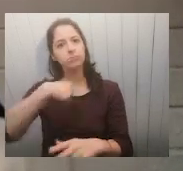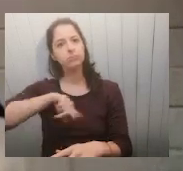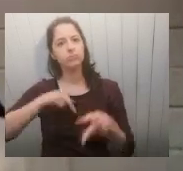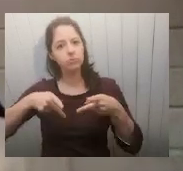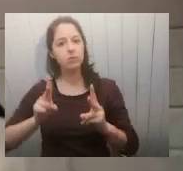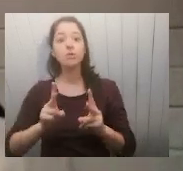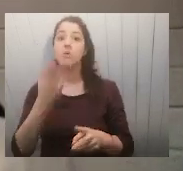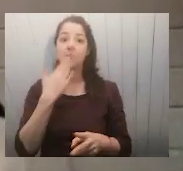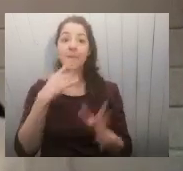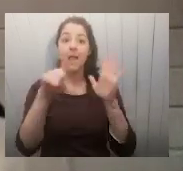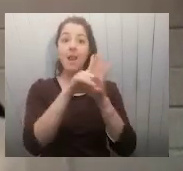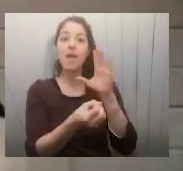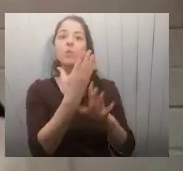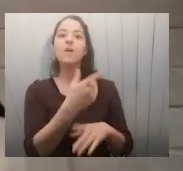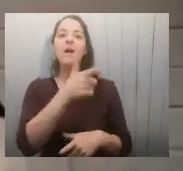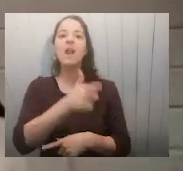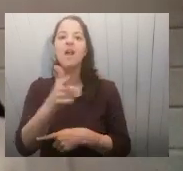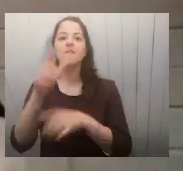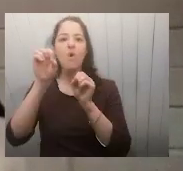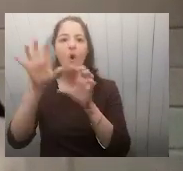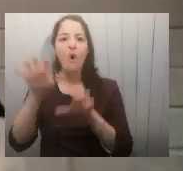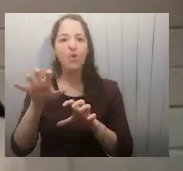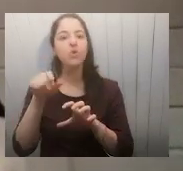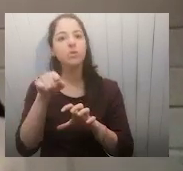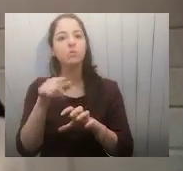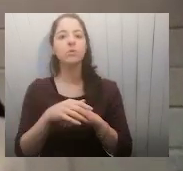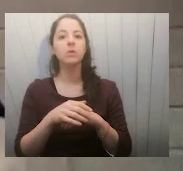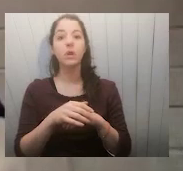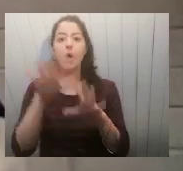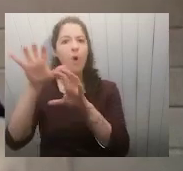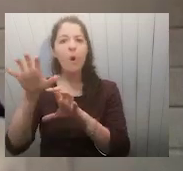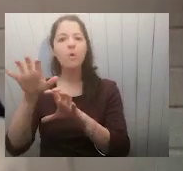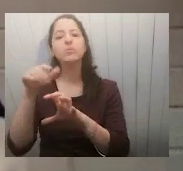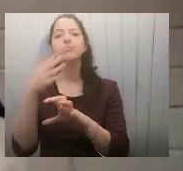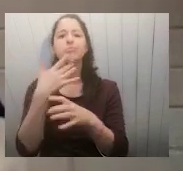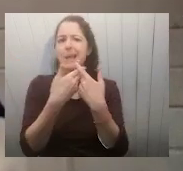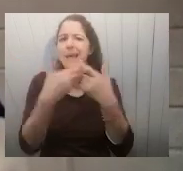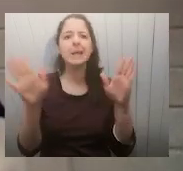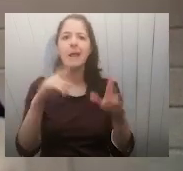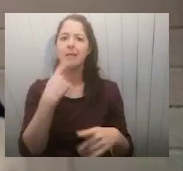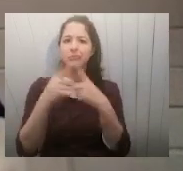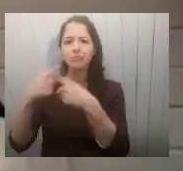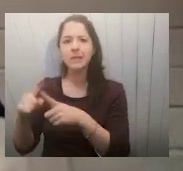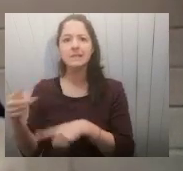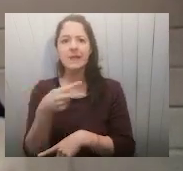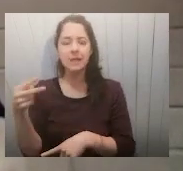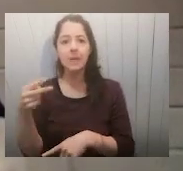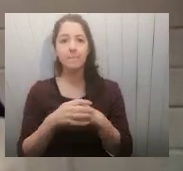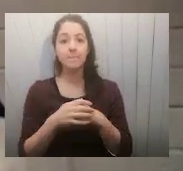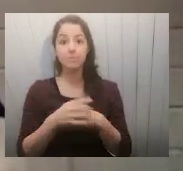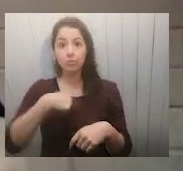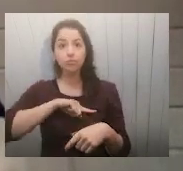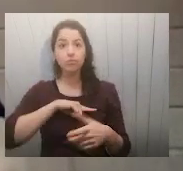de lesbo-odio y transfemicidios y odio en general contra disidencias sexogenéricas. En contexto de pandemia, nos